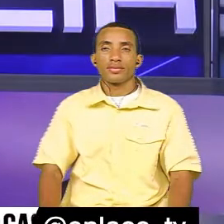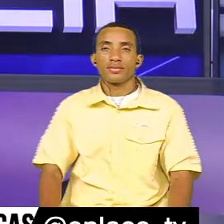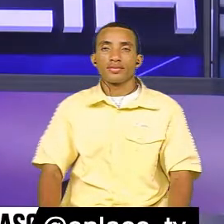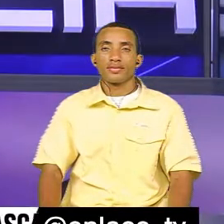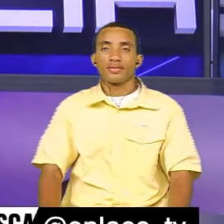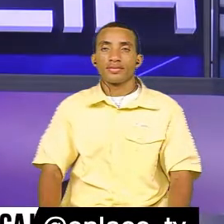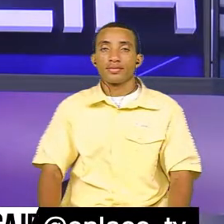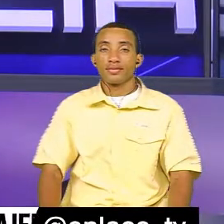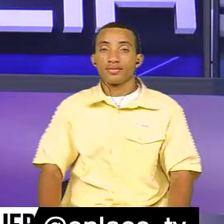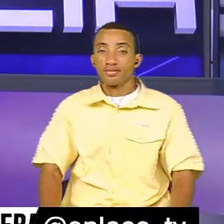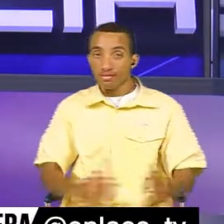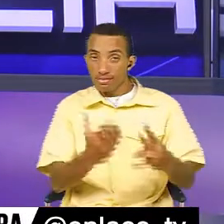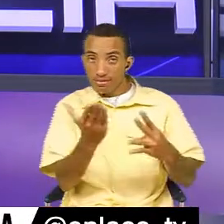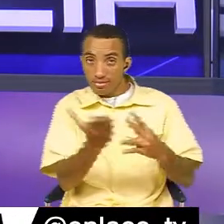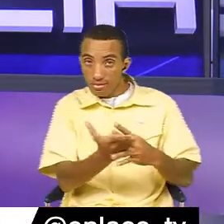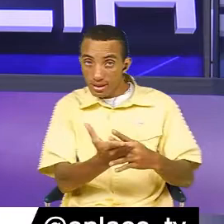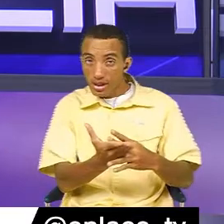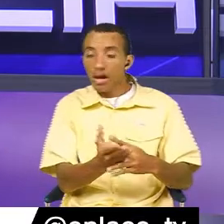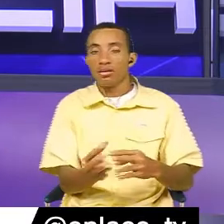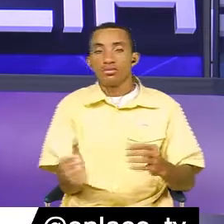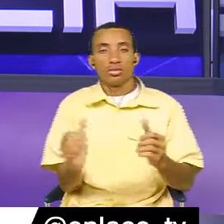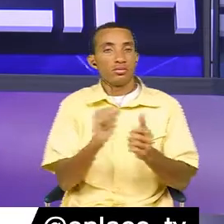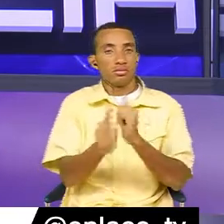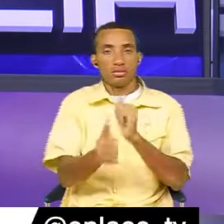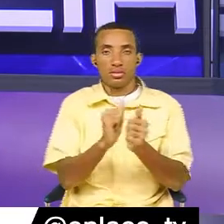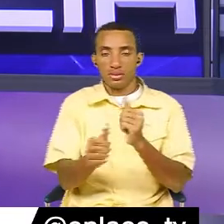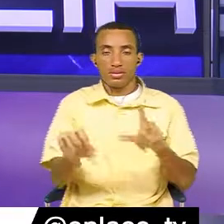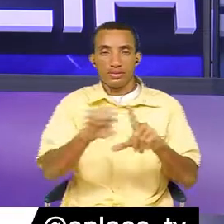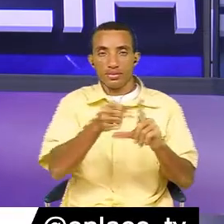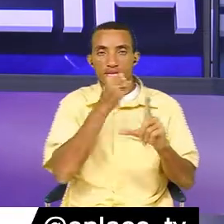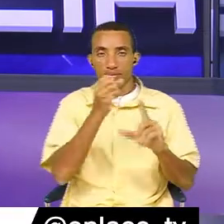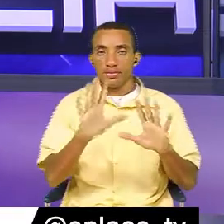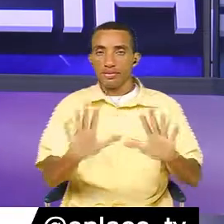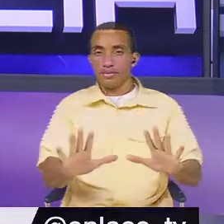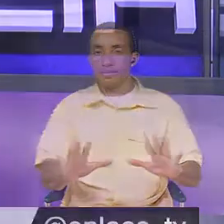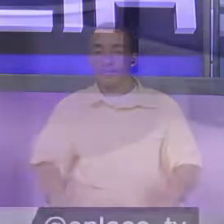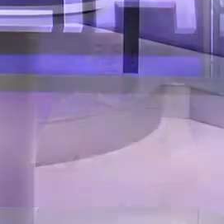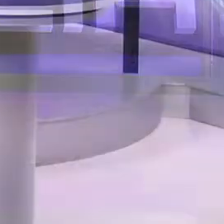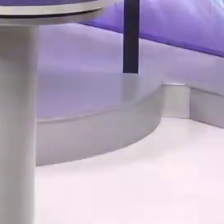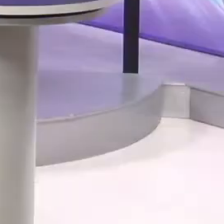Espere después de la pausa toda la información deportiva en Enlace Noticias. Ya regresamos.